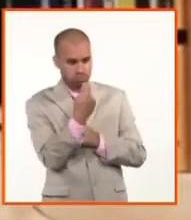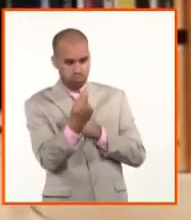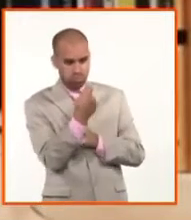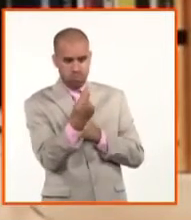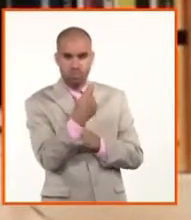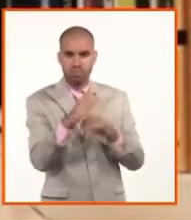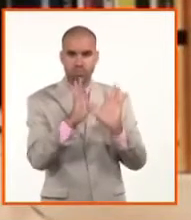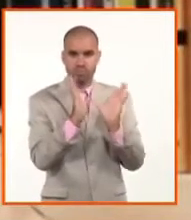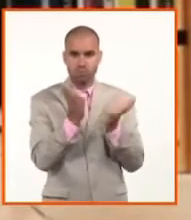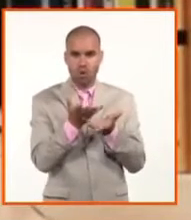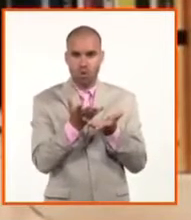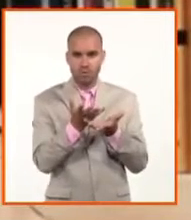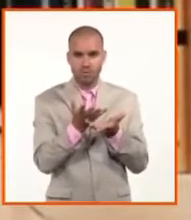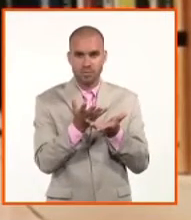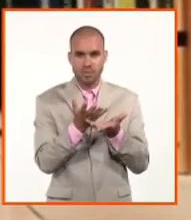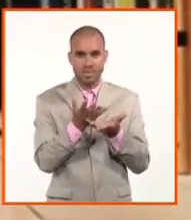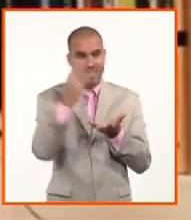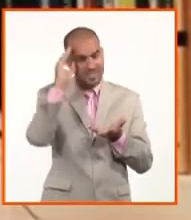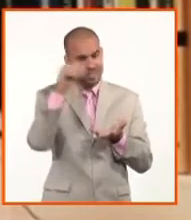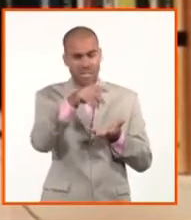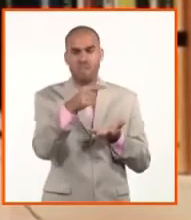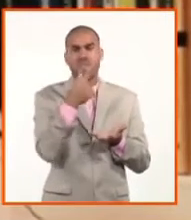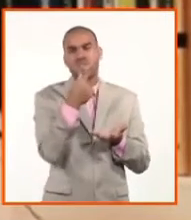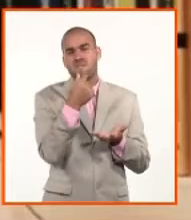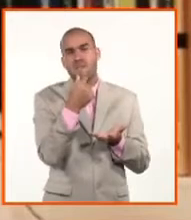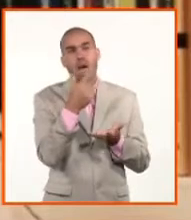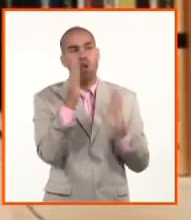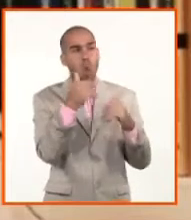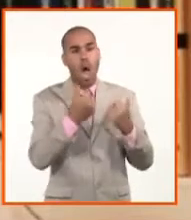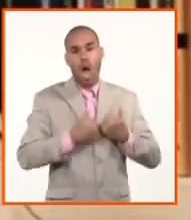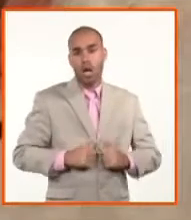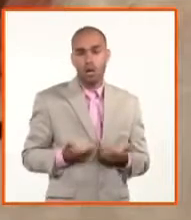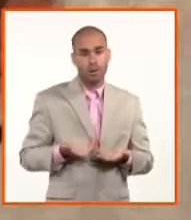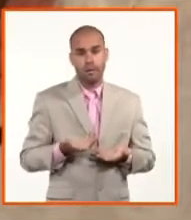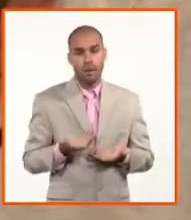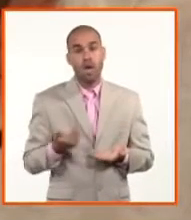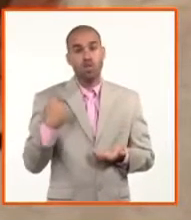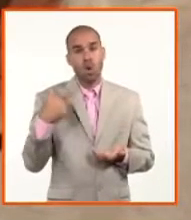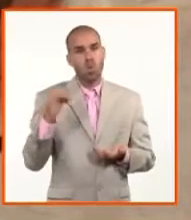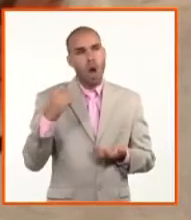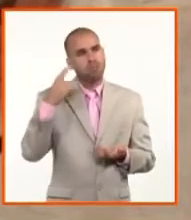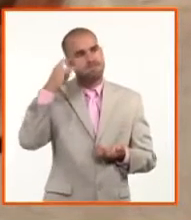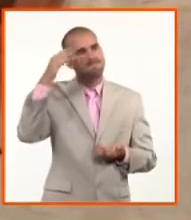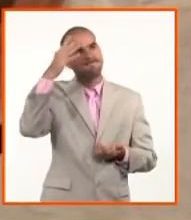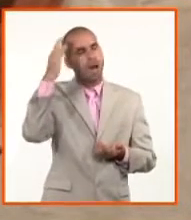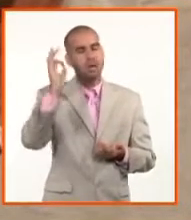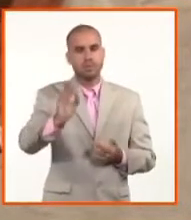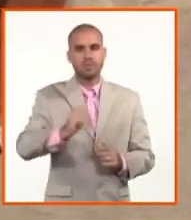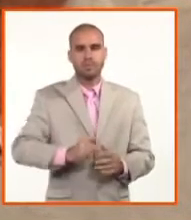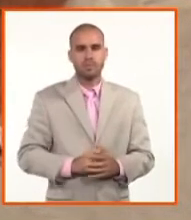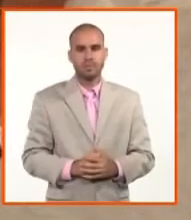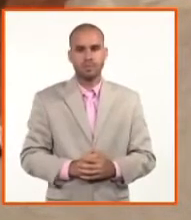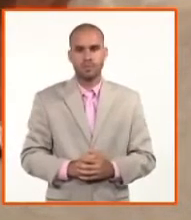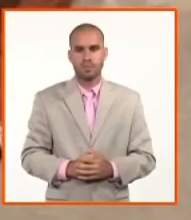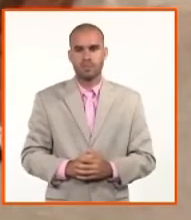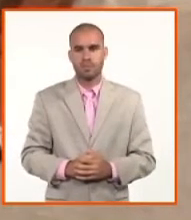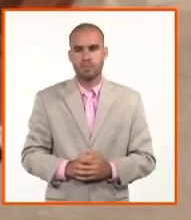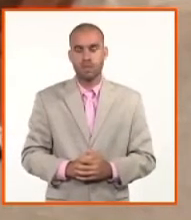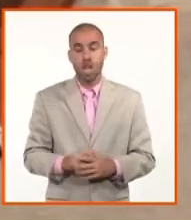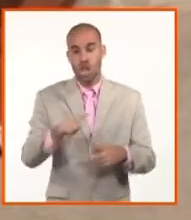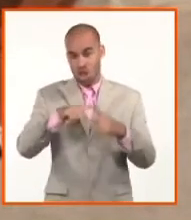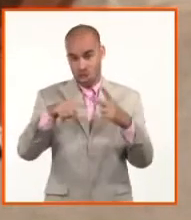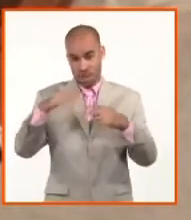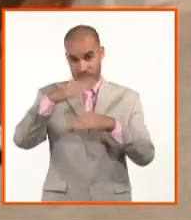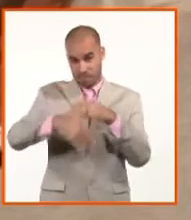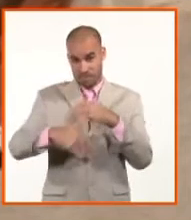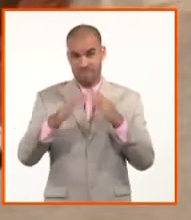hijos que no lo han acompañado en su vejez. Ese siempre es un pensamiento que me ronda. Luis y Sergio Saiz son muy